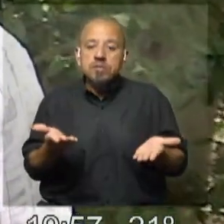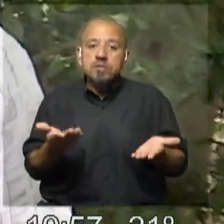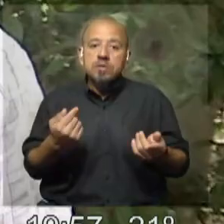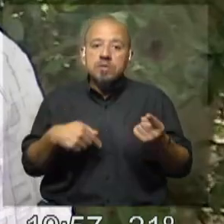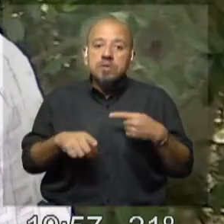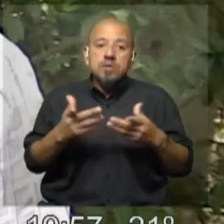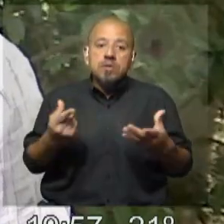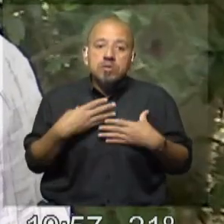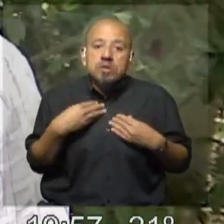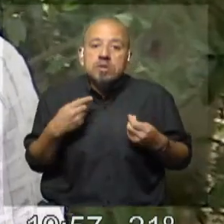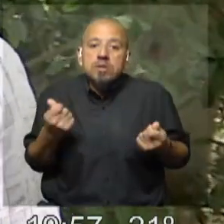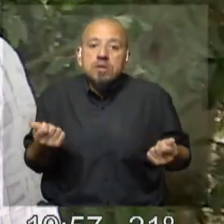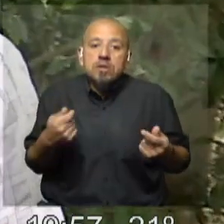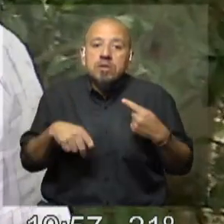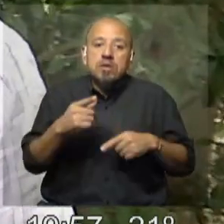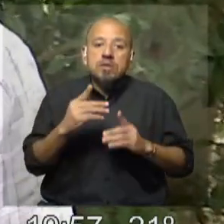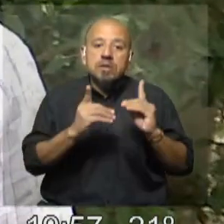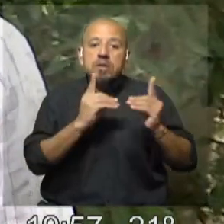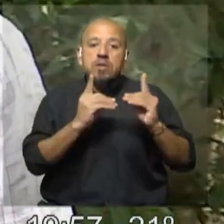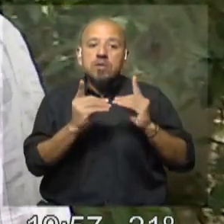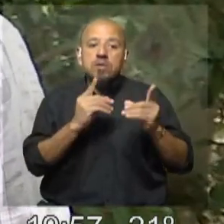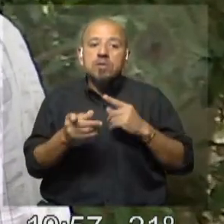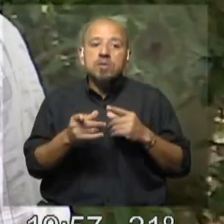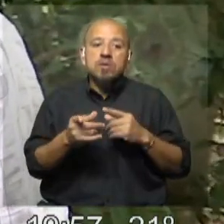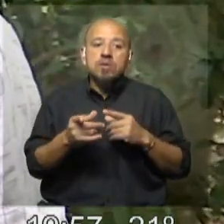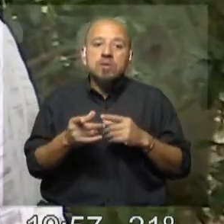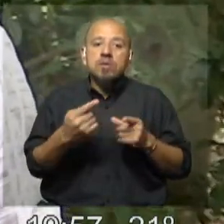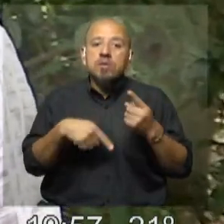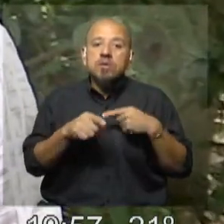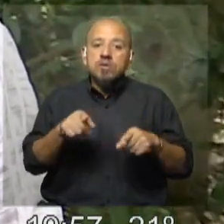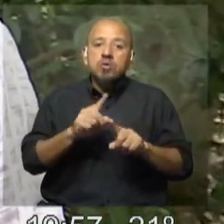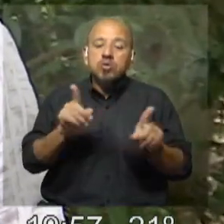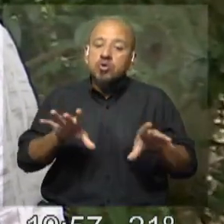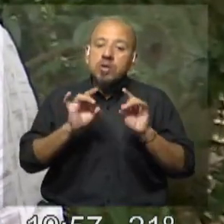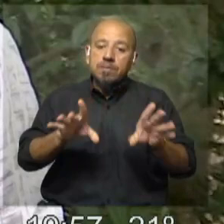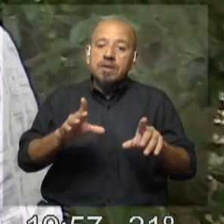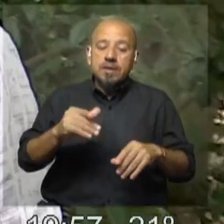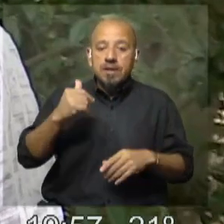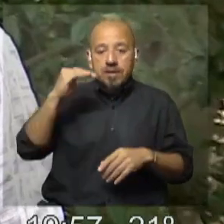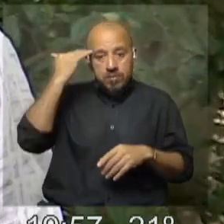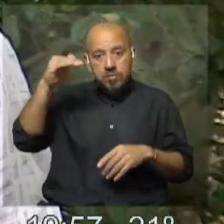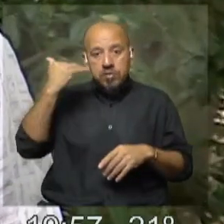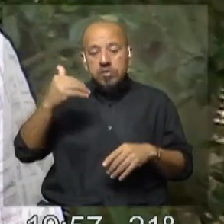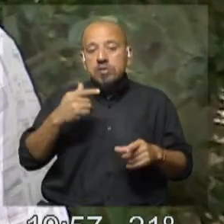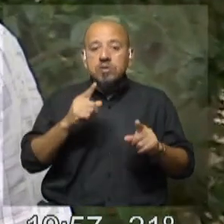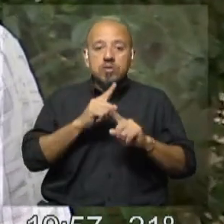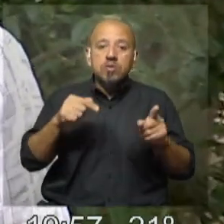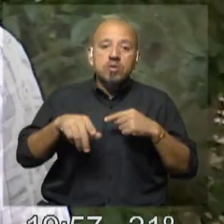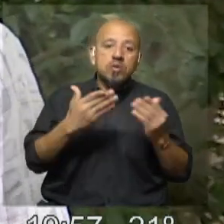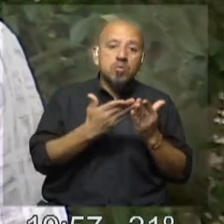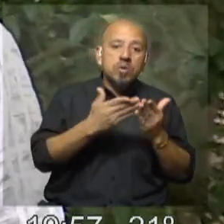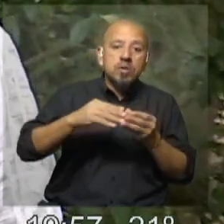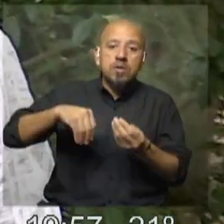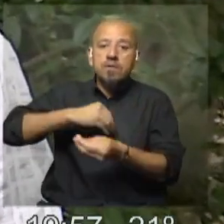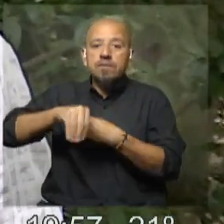se sintieron convocados a ese diálogo y no estoy hablando solo de los docentes, estoy hablando de las familias, estoy hablando de los estudiantes, estoy hablando